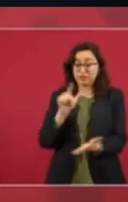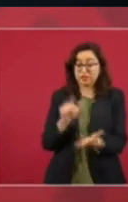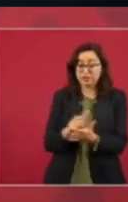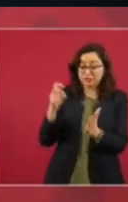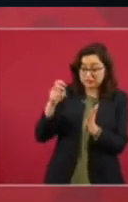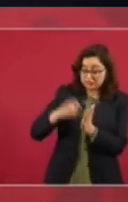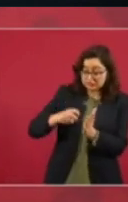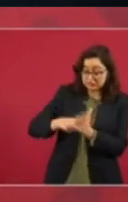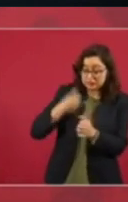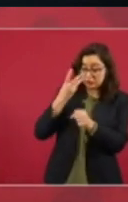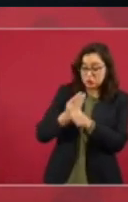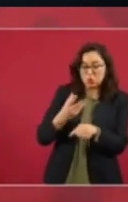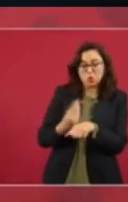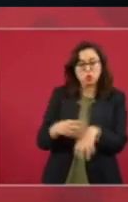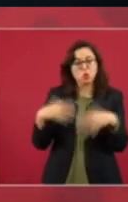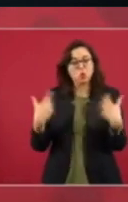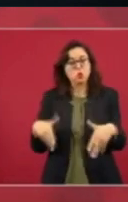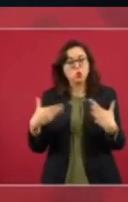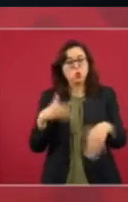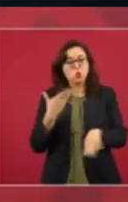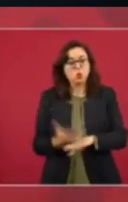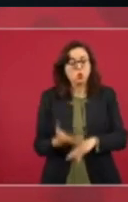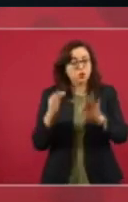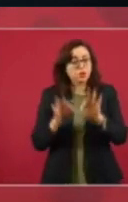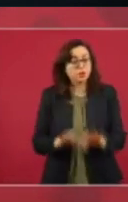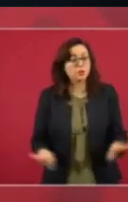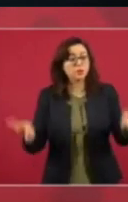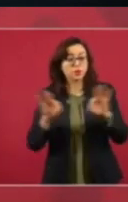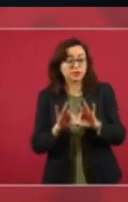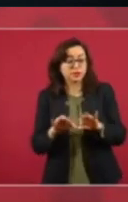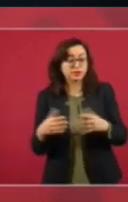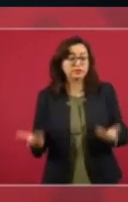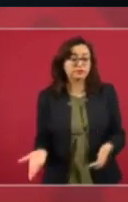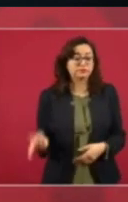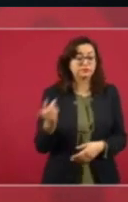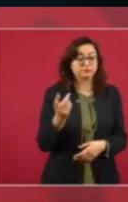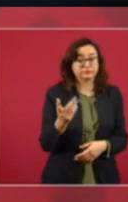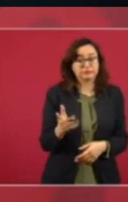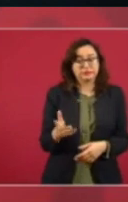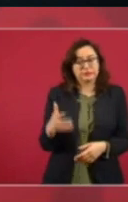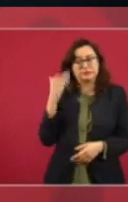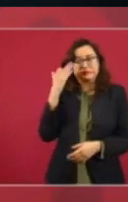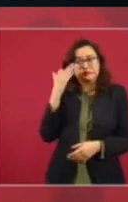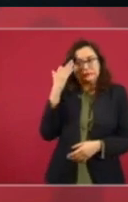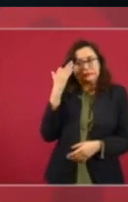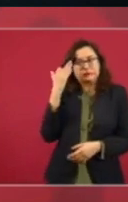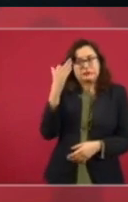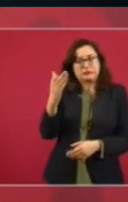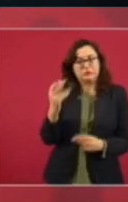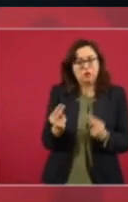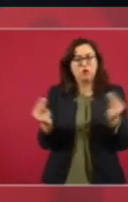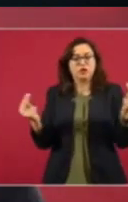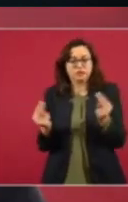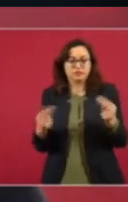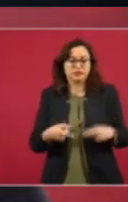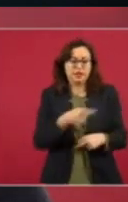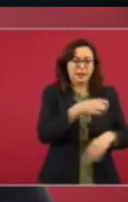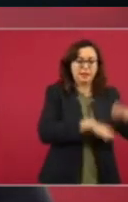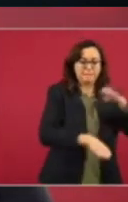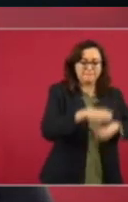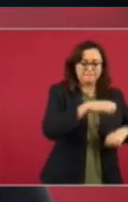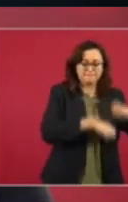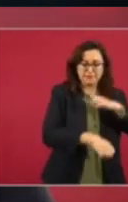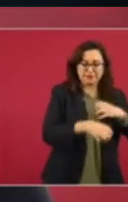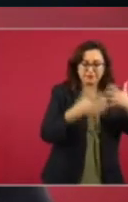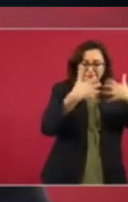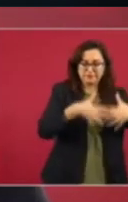impactos operativos, las empresas solicitaron un plazo de tiempo para llevar a cabo este proceso.